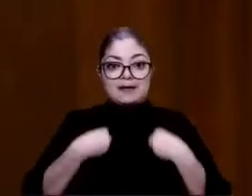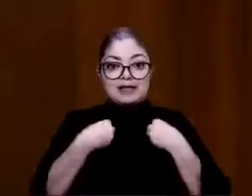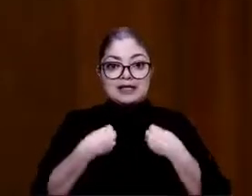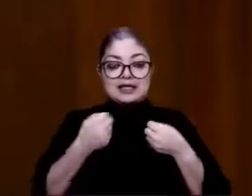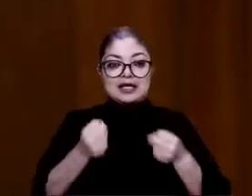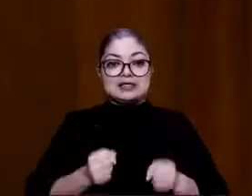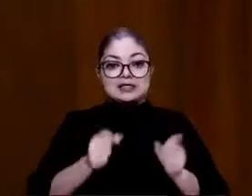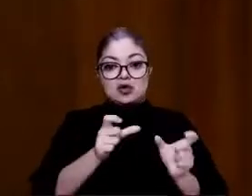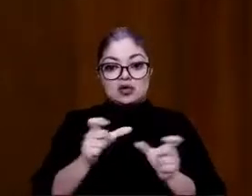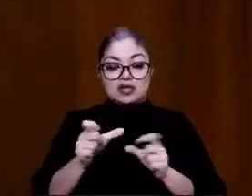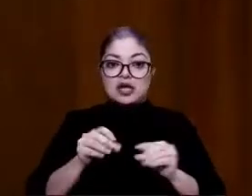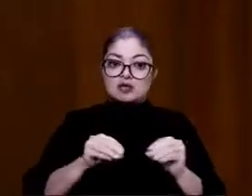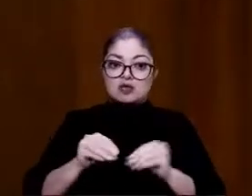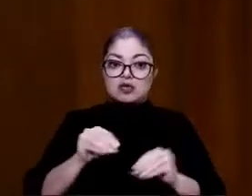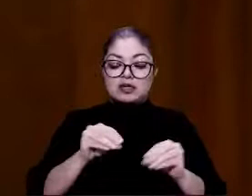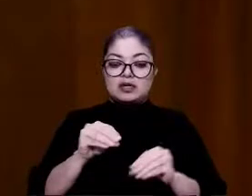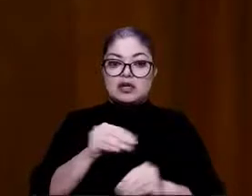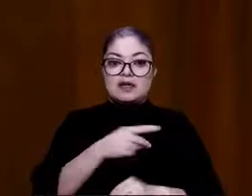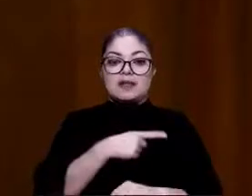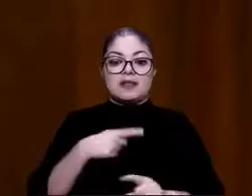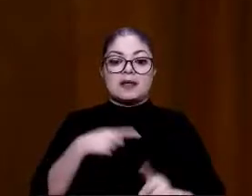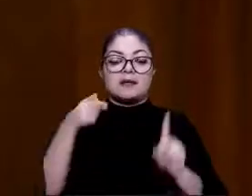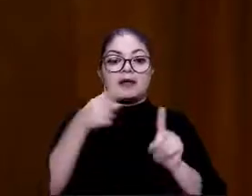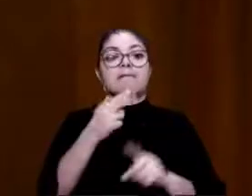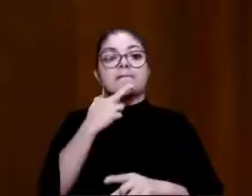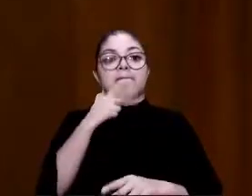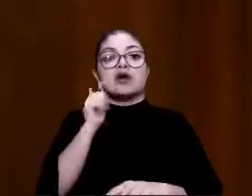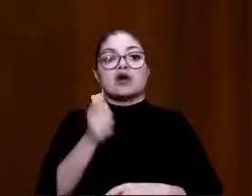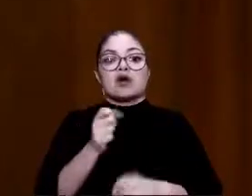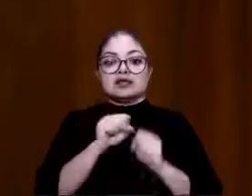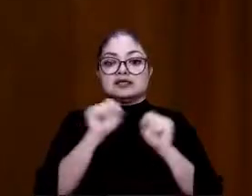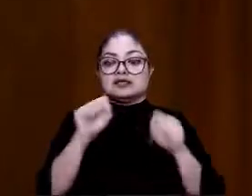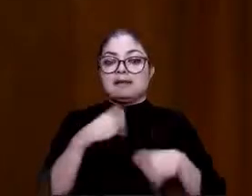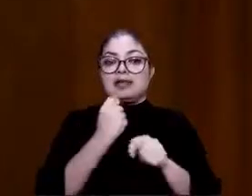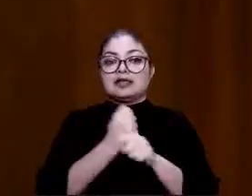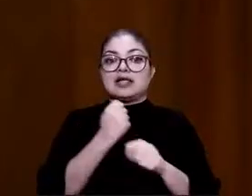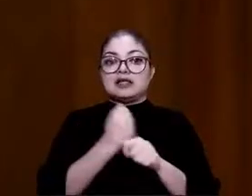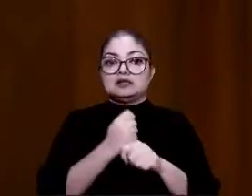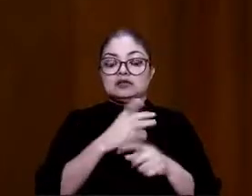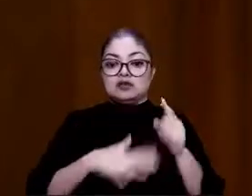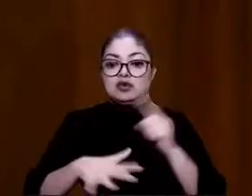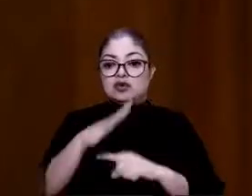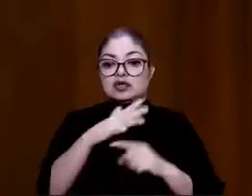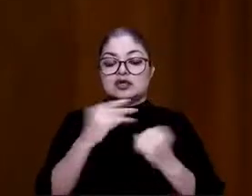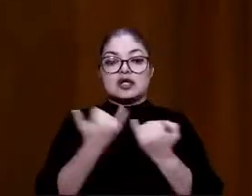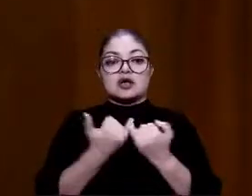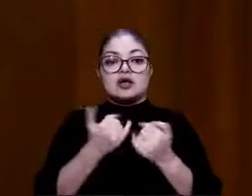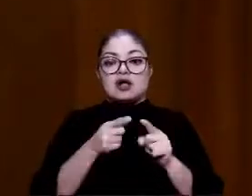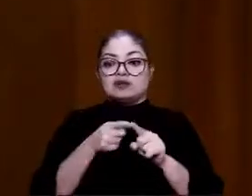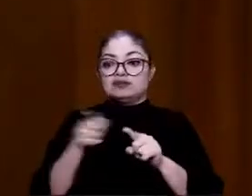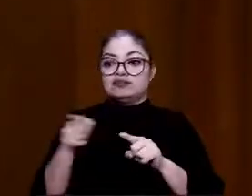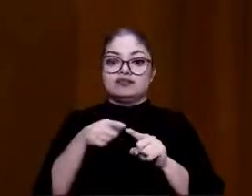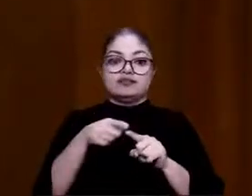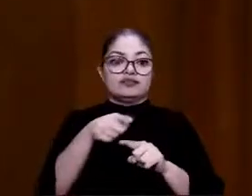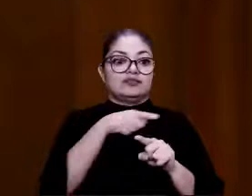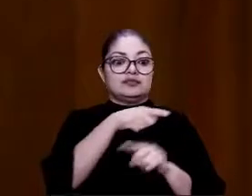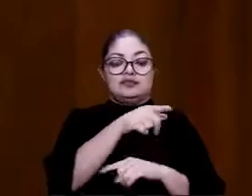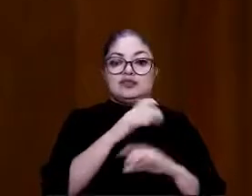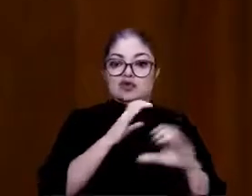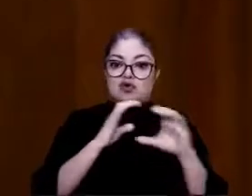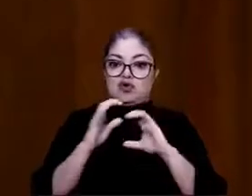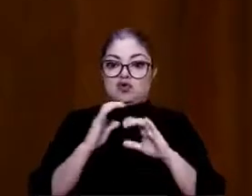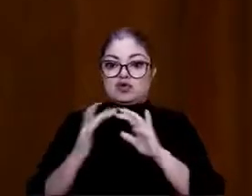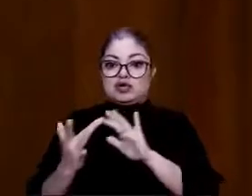de movilidad tiene que ver con mejorar los sistemas de transporte público y las vías de comunicación para poder vivir en